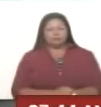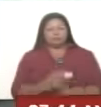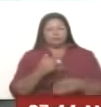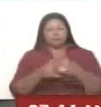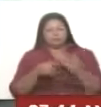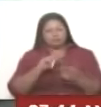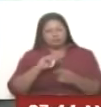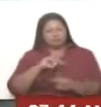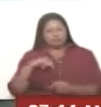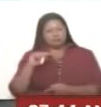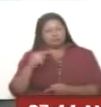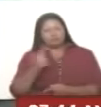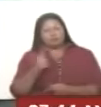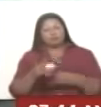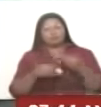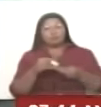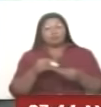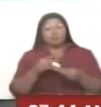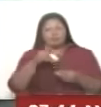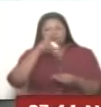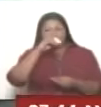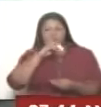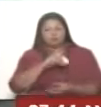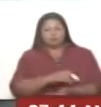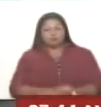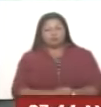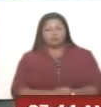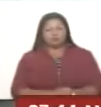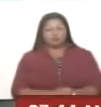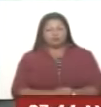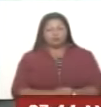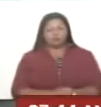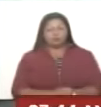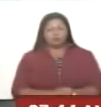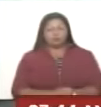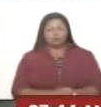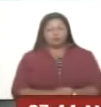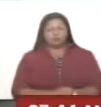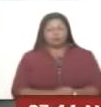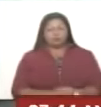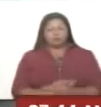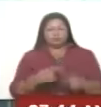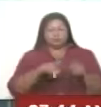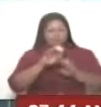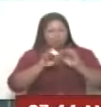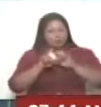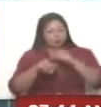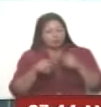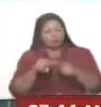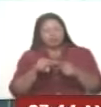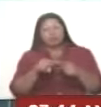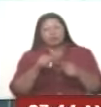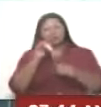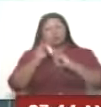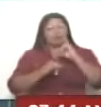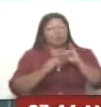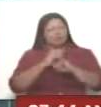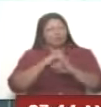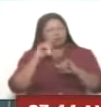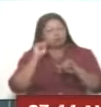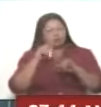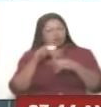principio de año. Hay pronósticos por organismos internacionales, hablamos del Fondo Monetario Internacional, pero también hay otros organismos